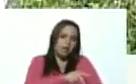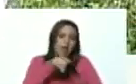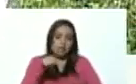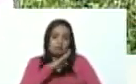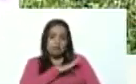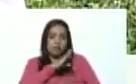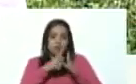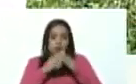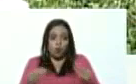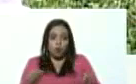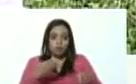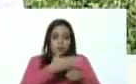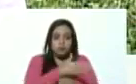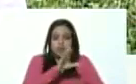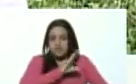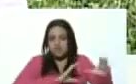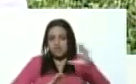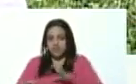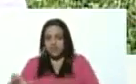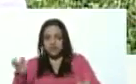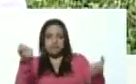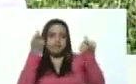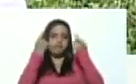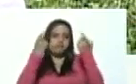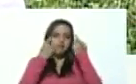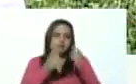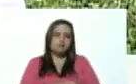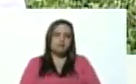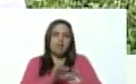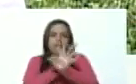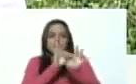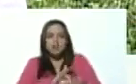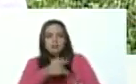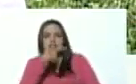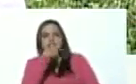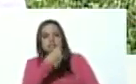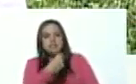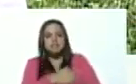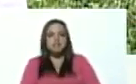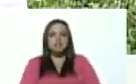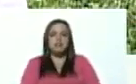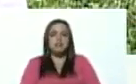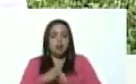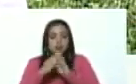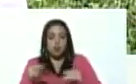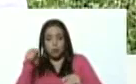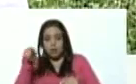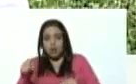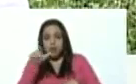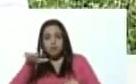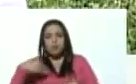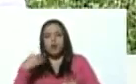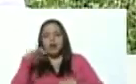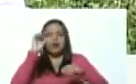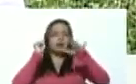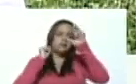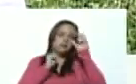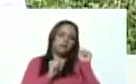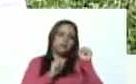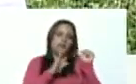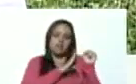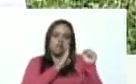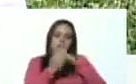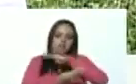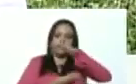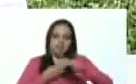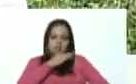de manera científica, pedagógica, de manera sencilla, para que ellos allá en el territorio puedan formarse. Ahí tenemos las bases de